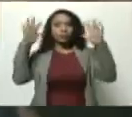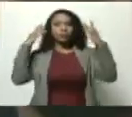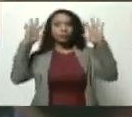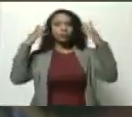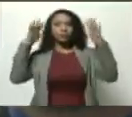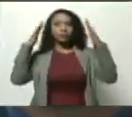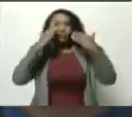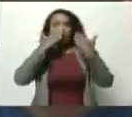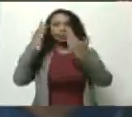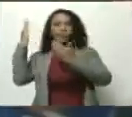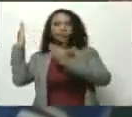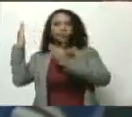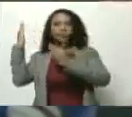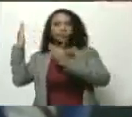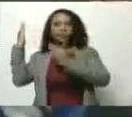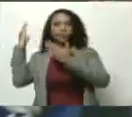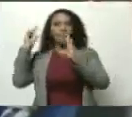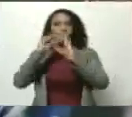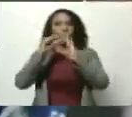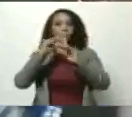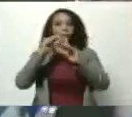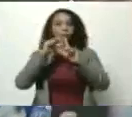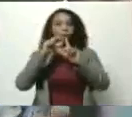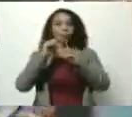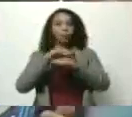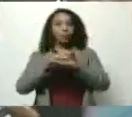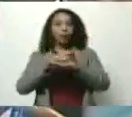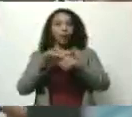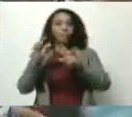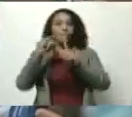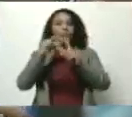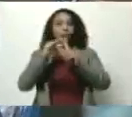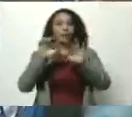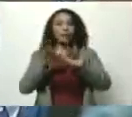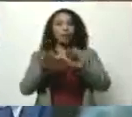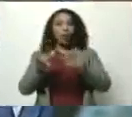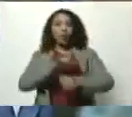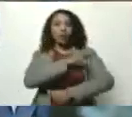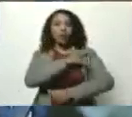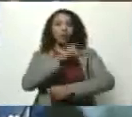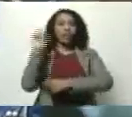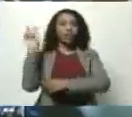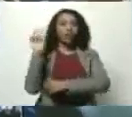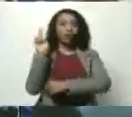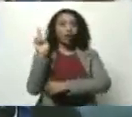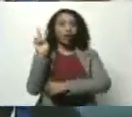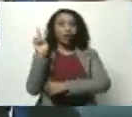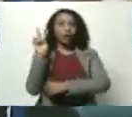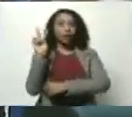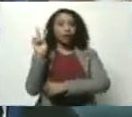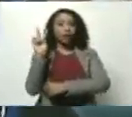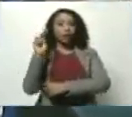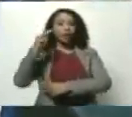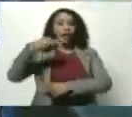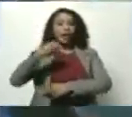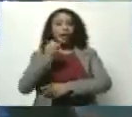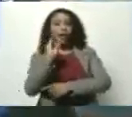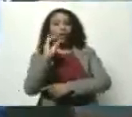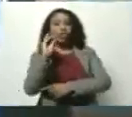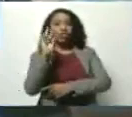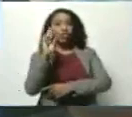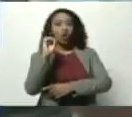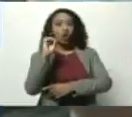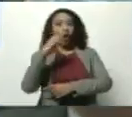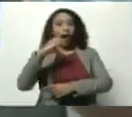aquí tenían las palabras del doctor josé centeno secretario de la universidad venezolana de hidrocarburos quien dio lectura al decreto